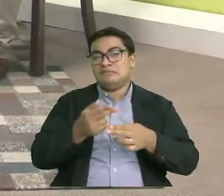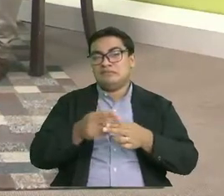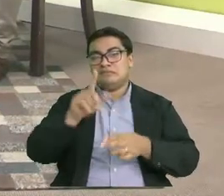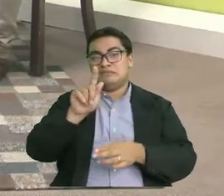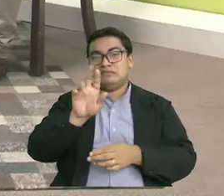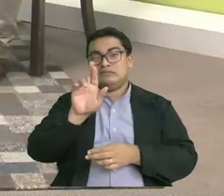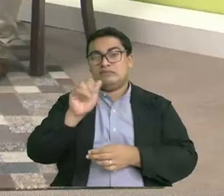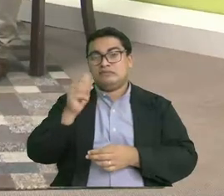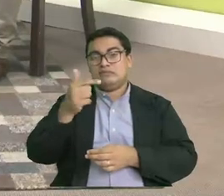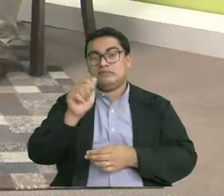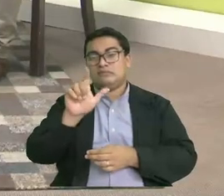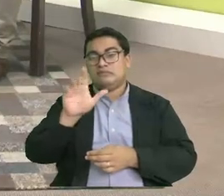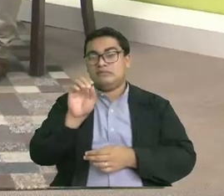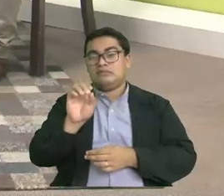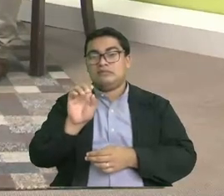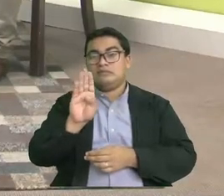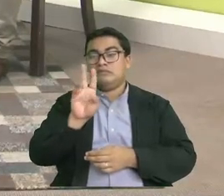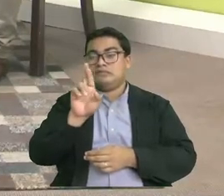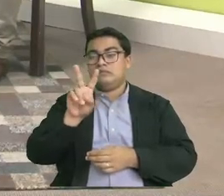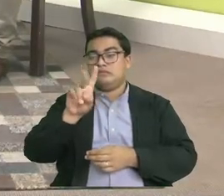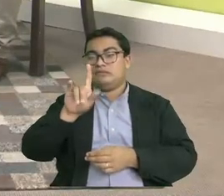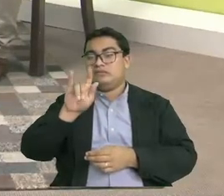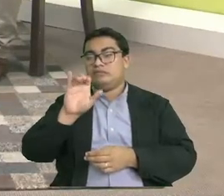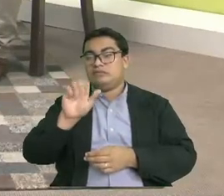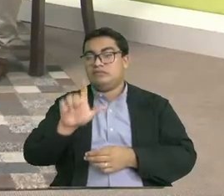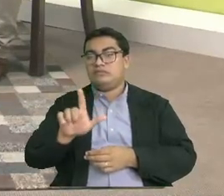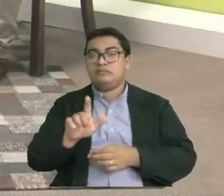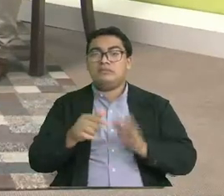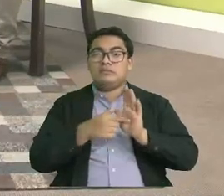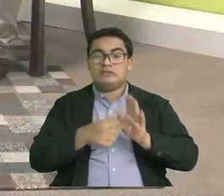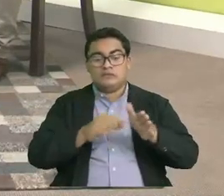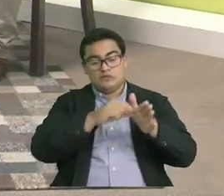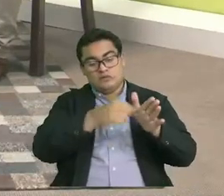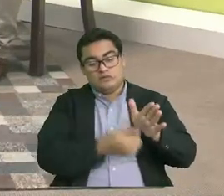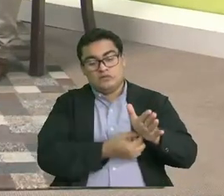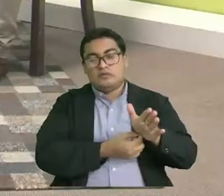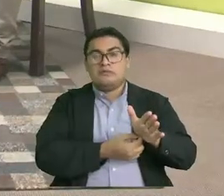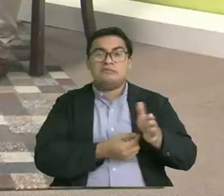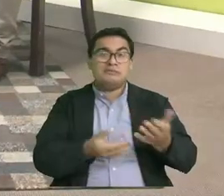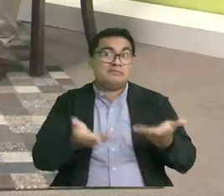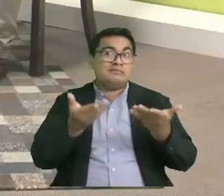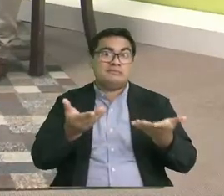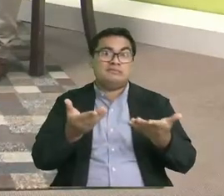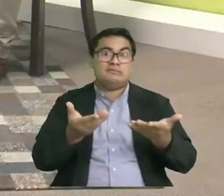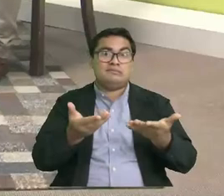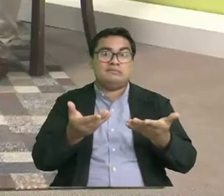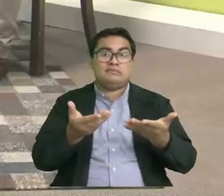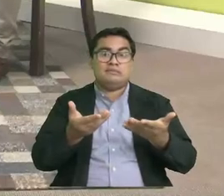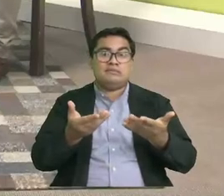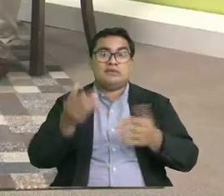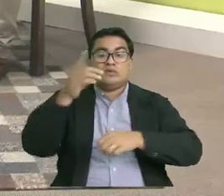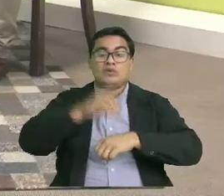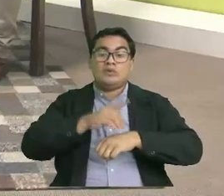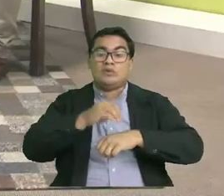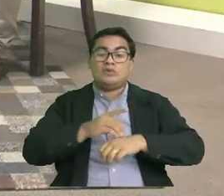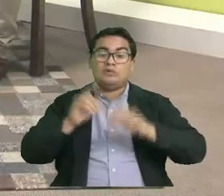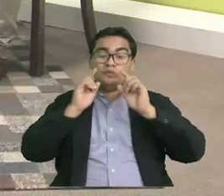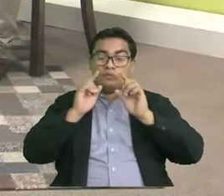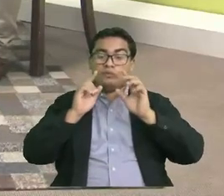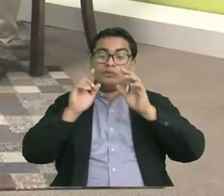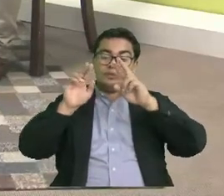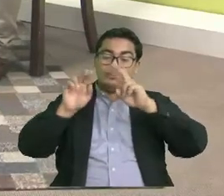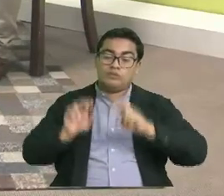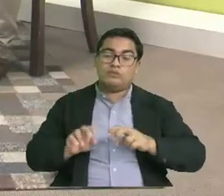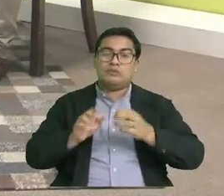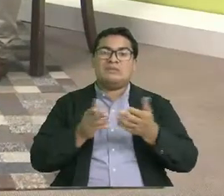vertical. En estos casos ya el tratamiento es quirúrgico y raras veces el diagnóstico es tardío, porque estos casos los niños